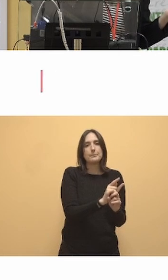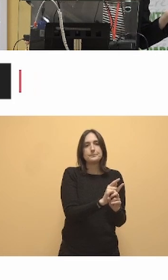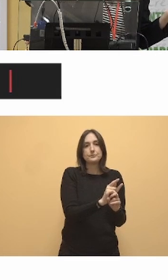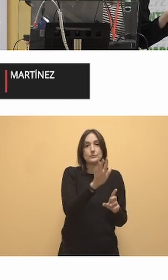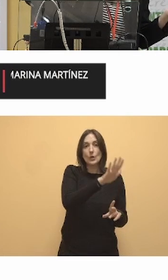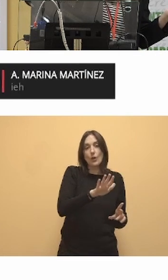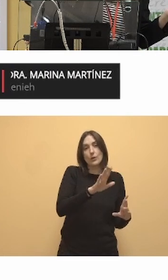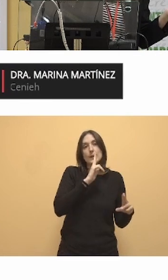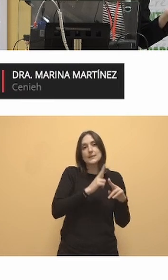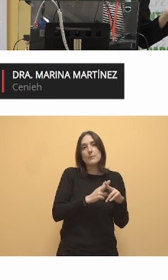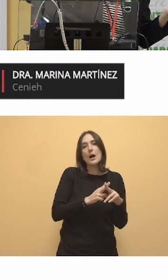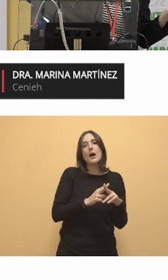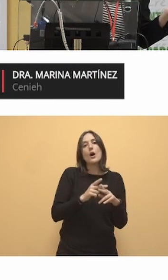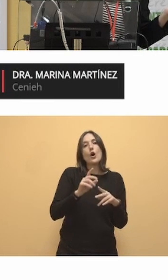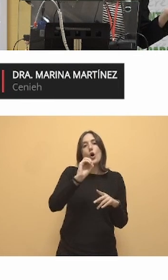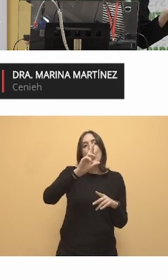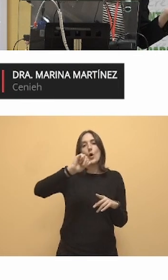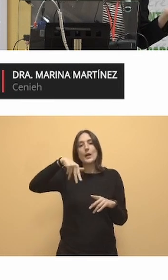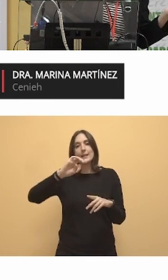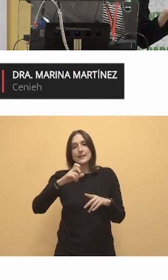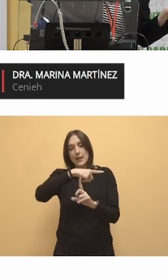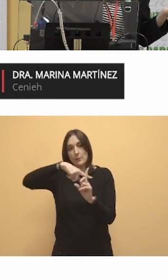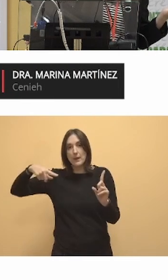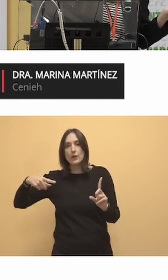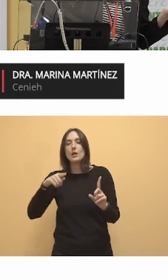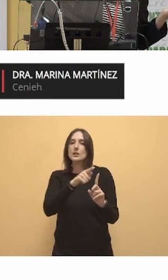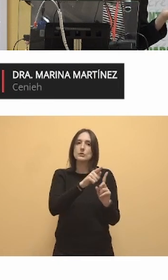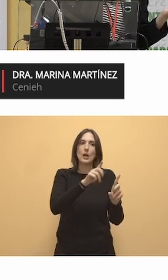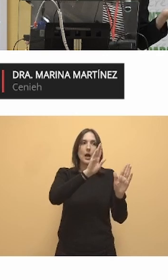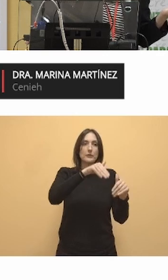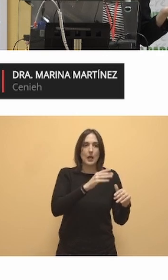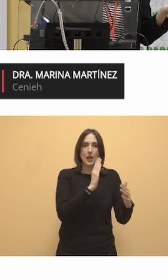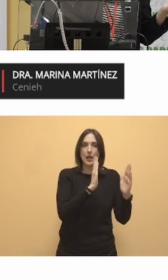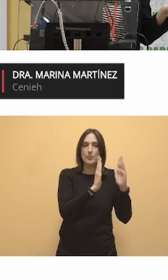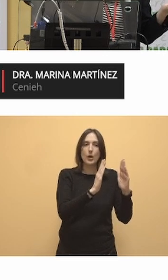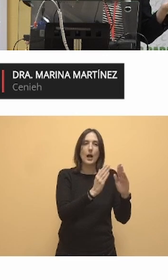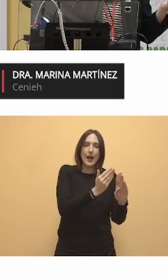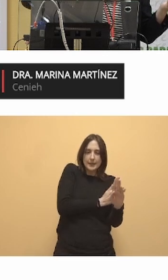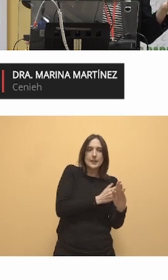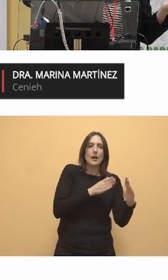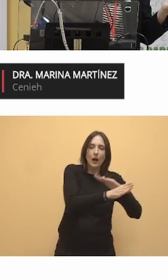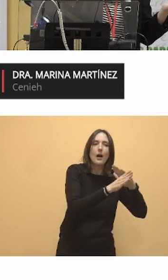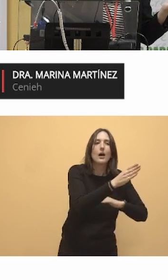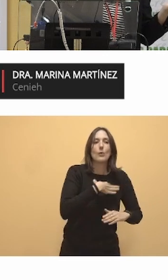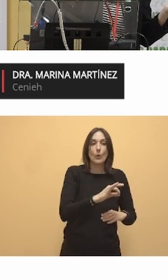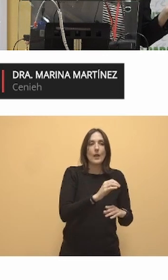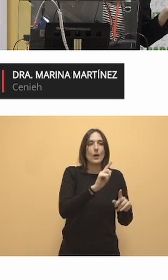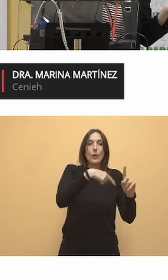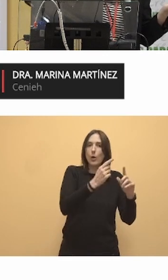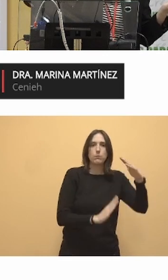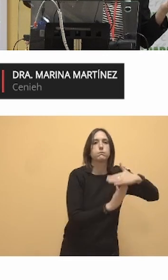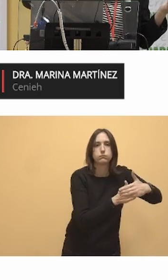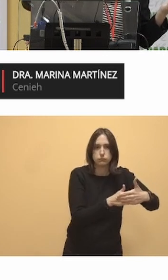Oriente Medio, luego les impidió el paso de nuevo hacia África, pero ¿por qué no se movieron